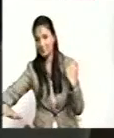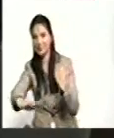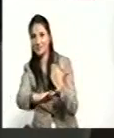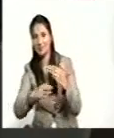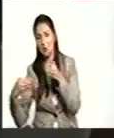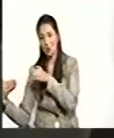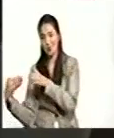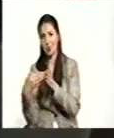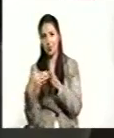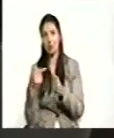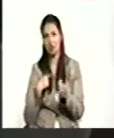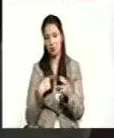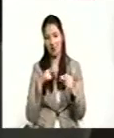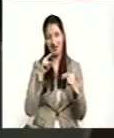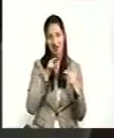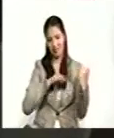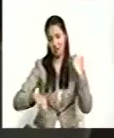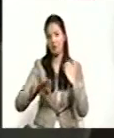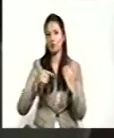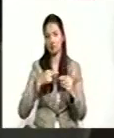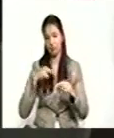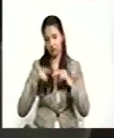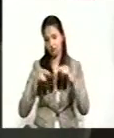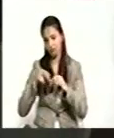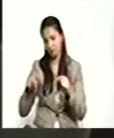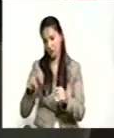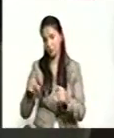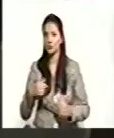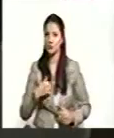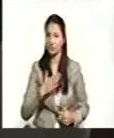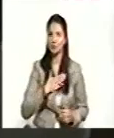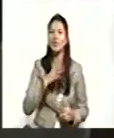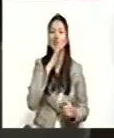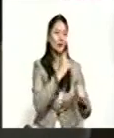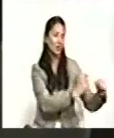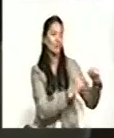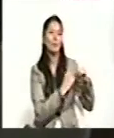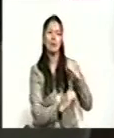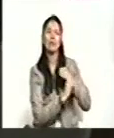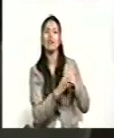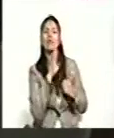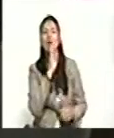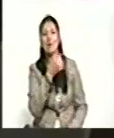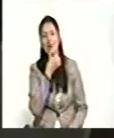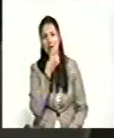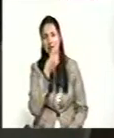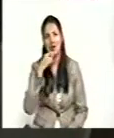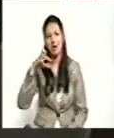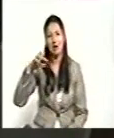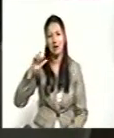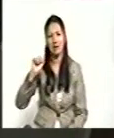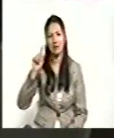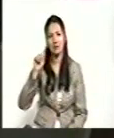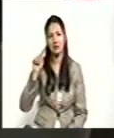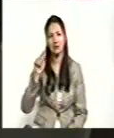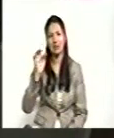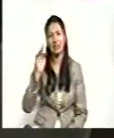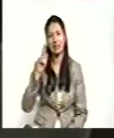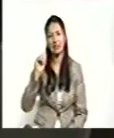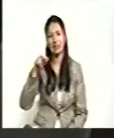puerto contratada honorablemente por la administración pastrana recuperamos el